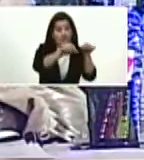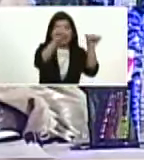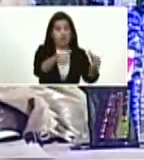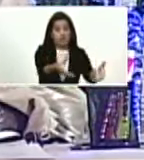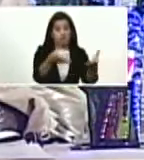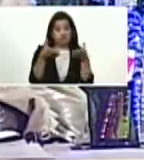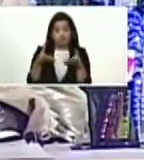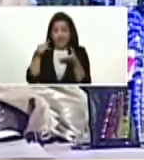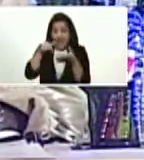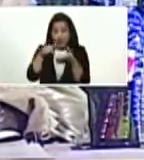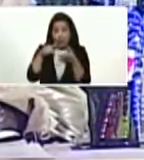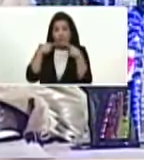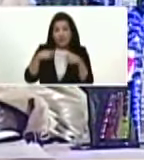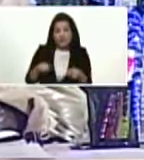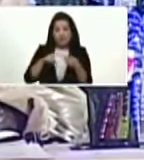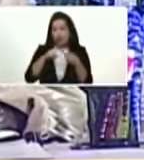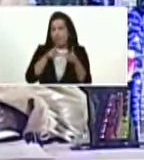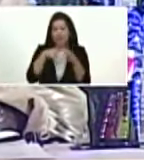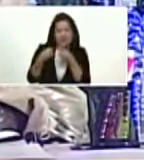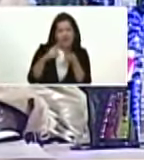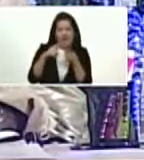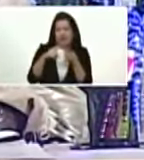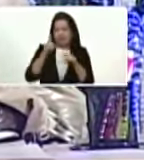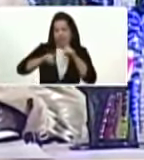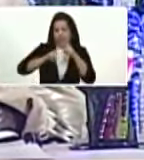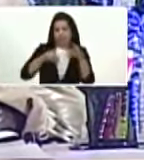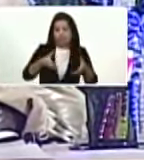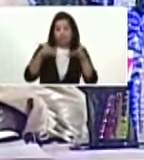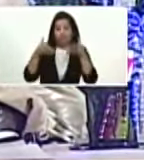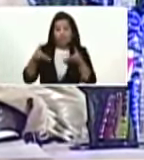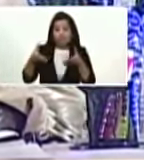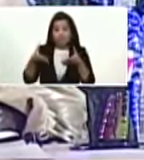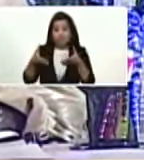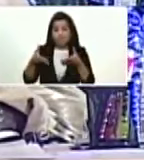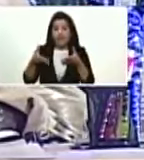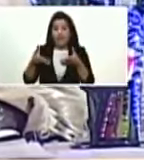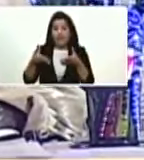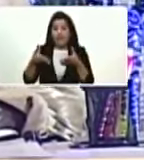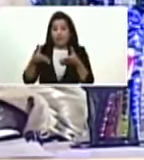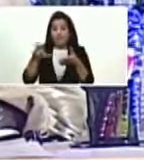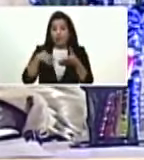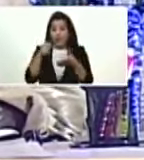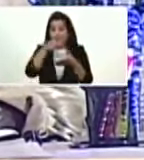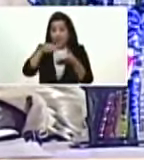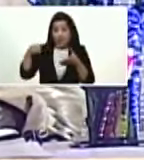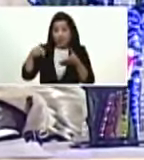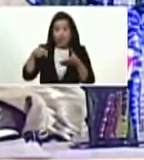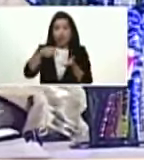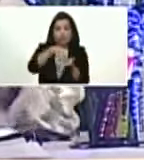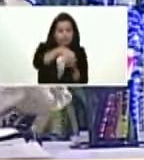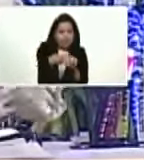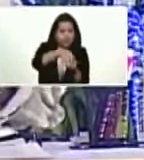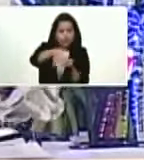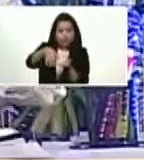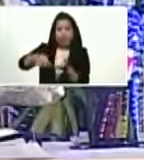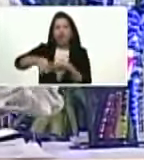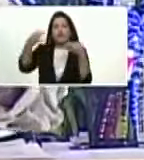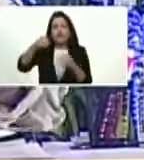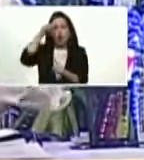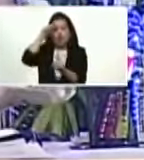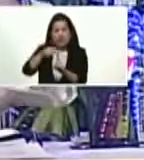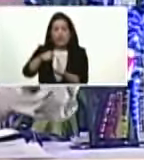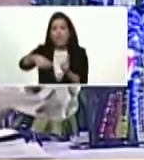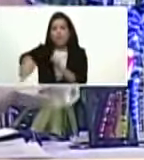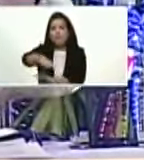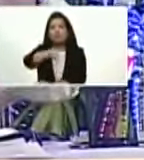socialista, en todas las cadenas de distribución, comercialización, cumplan estrictamente el objetivo de